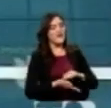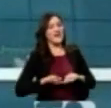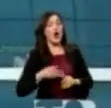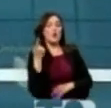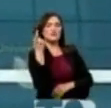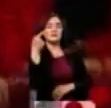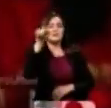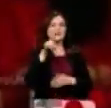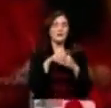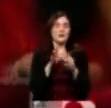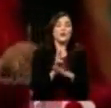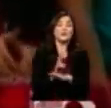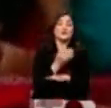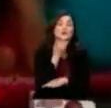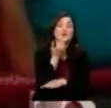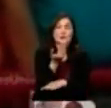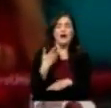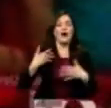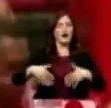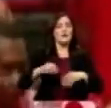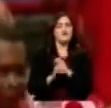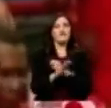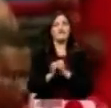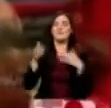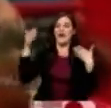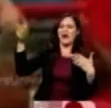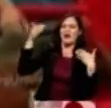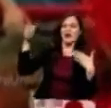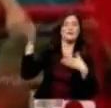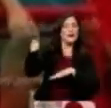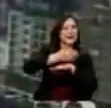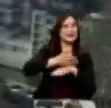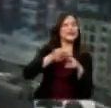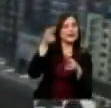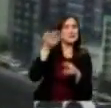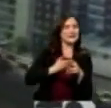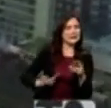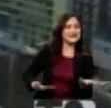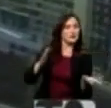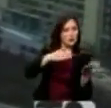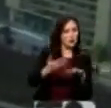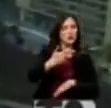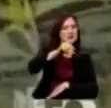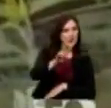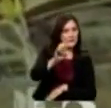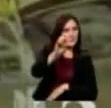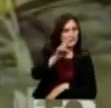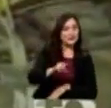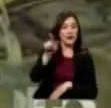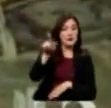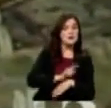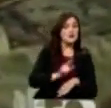millones dólares que habrían sido usados en el financiamiento de la campaña para la reelección de Hugo Chávez en ese país oe brech habría pagado